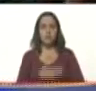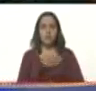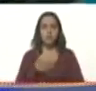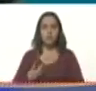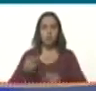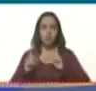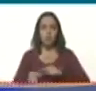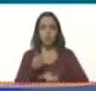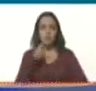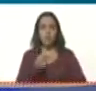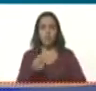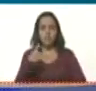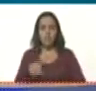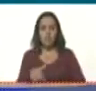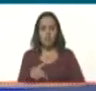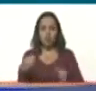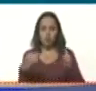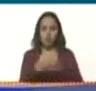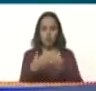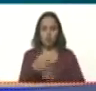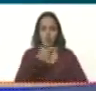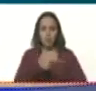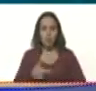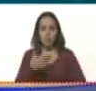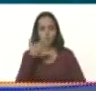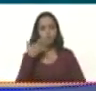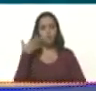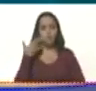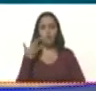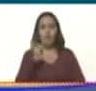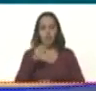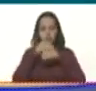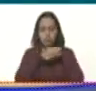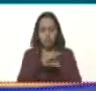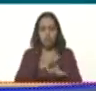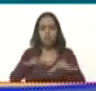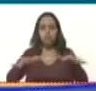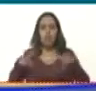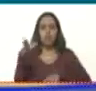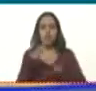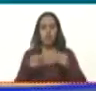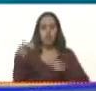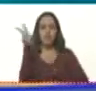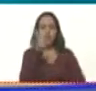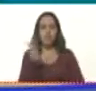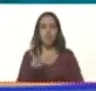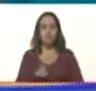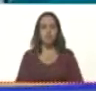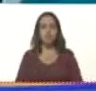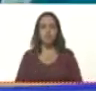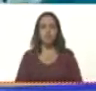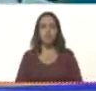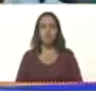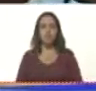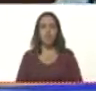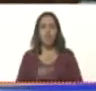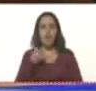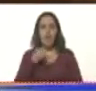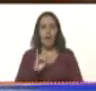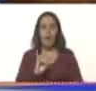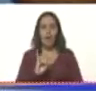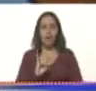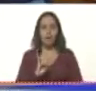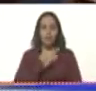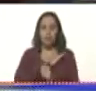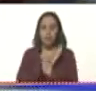decirle que este ejército de combatientes admirables que se encuentra diseminado por toda la patria venezolana tiene una potencialidad inerte